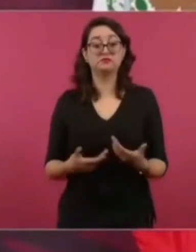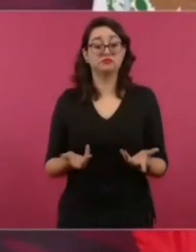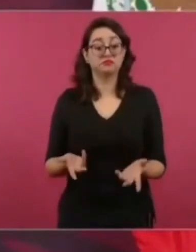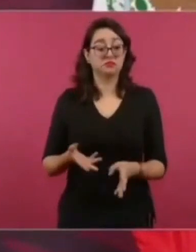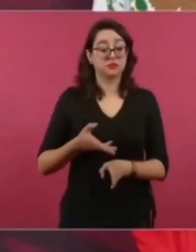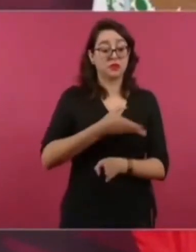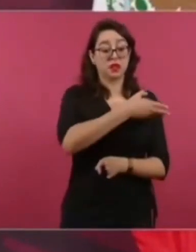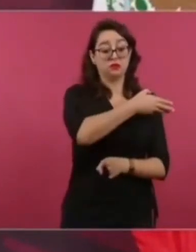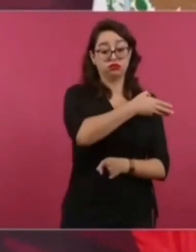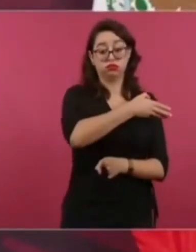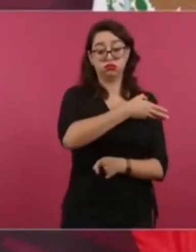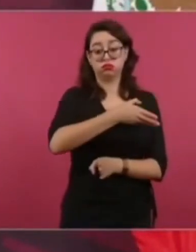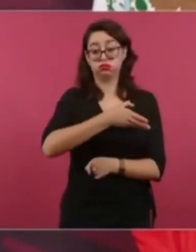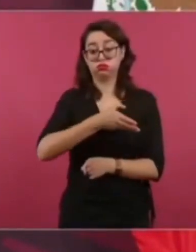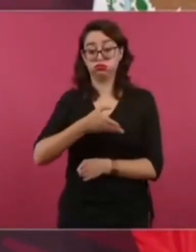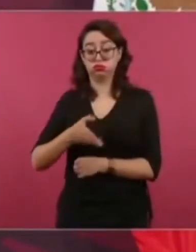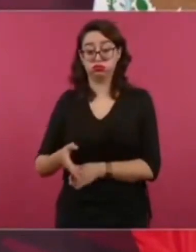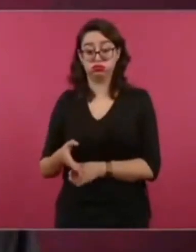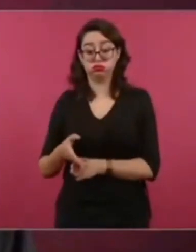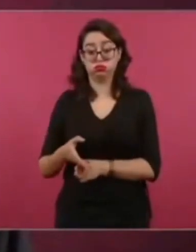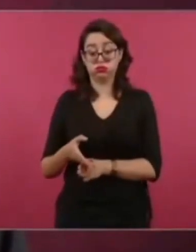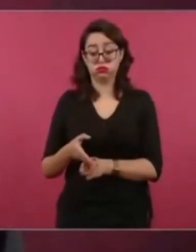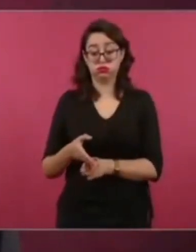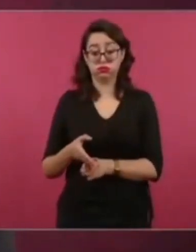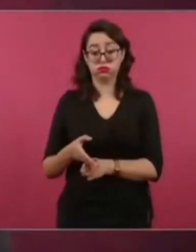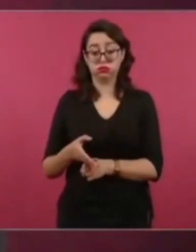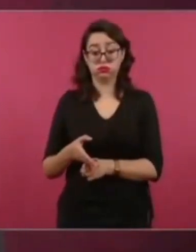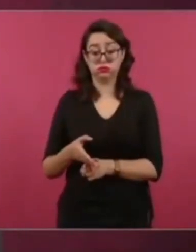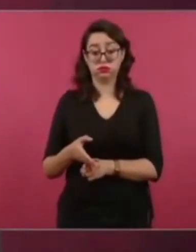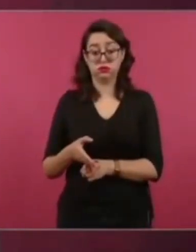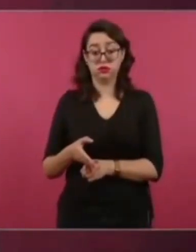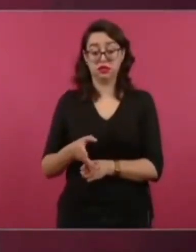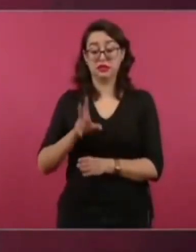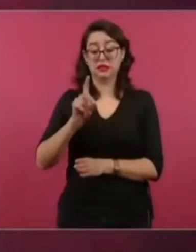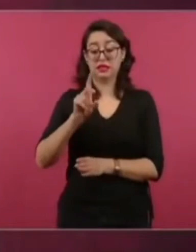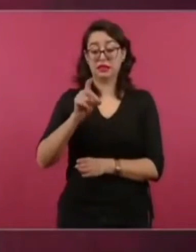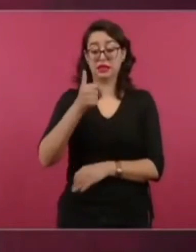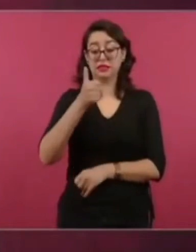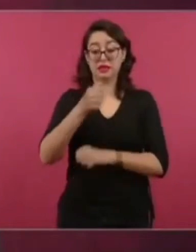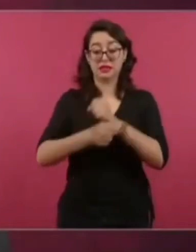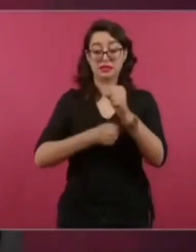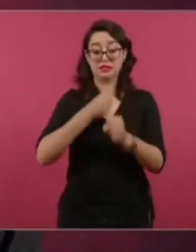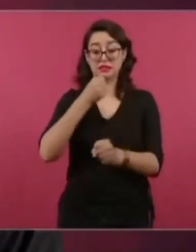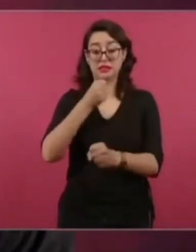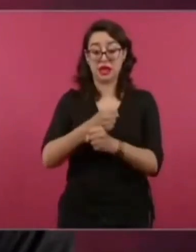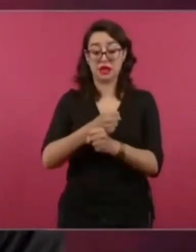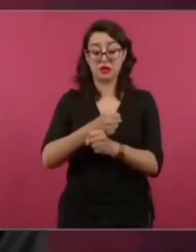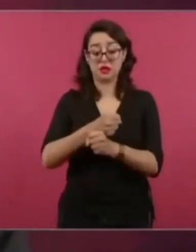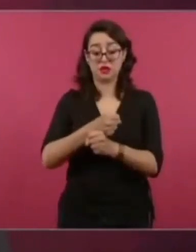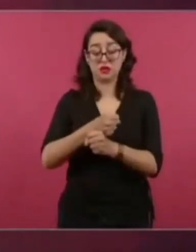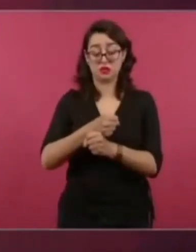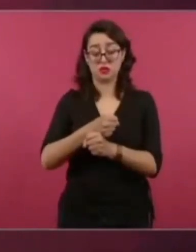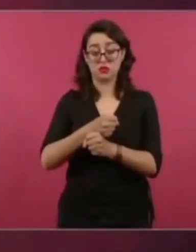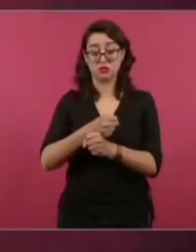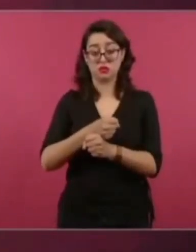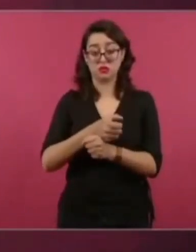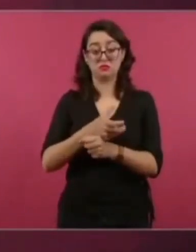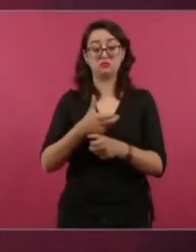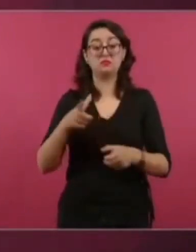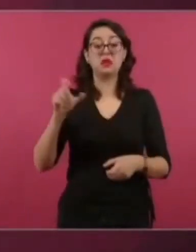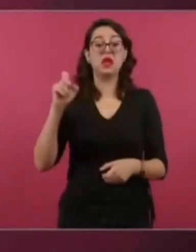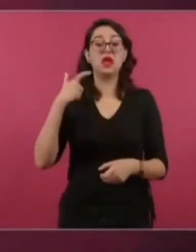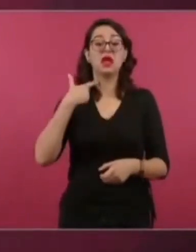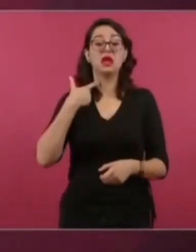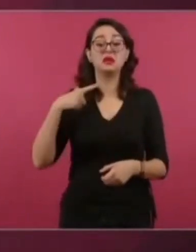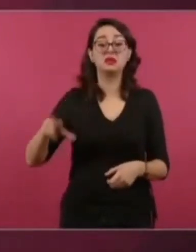36 años, hasta el 2018, se dedicaron a vender, a